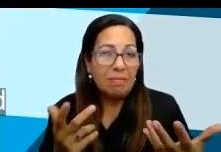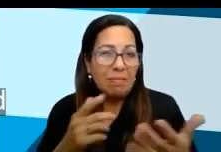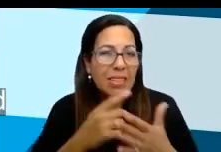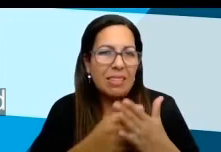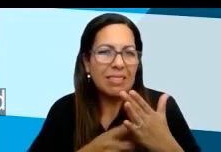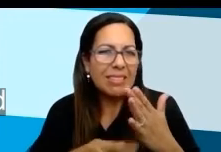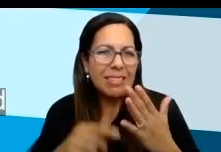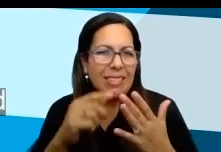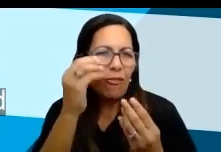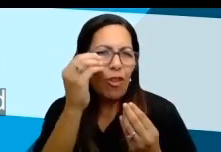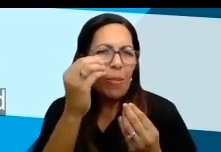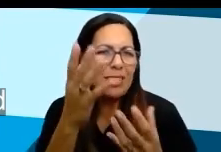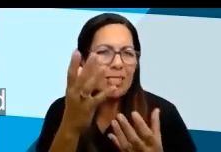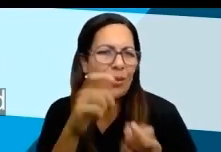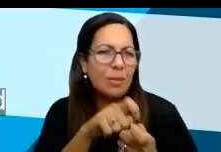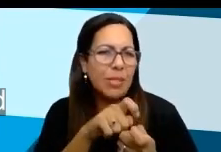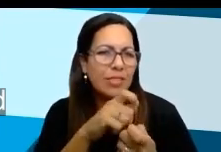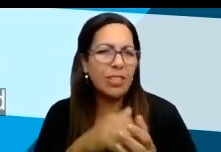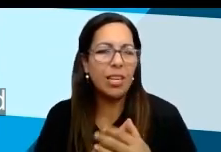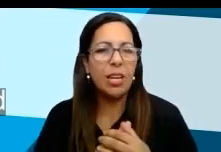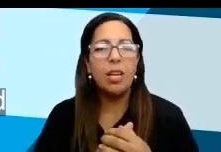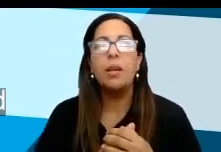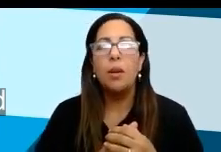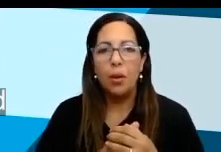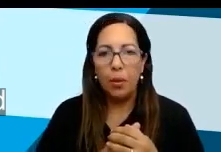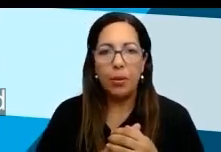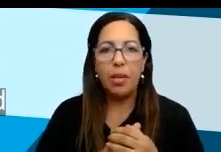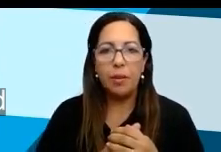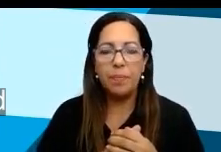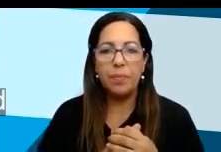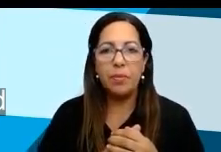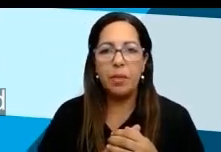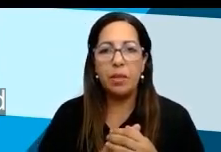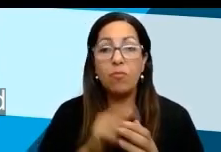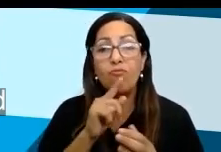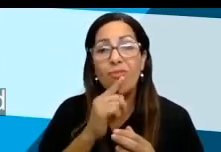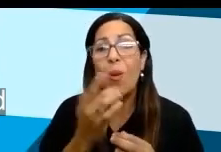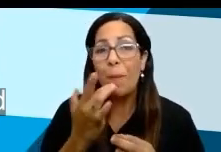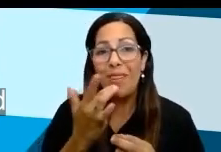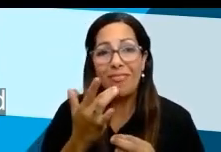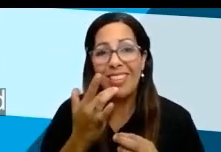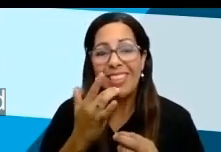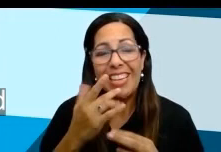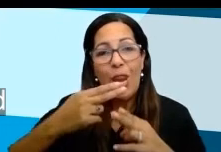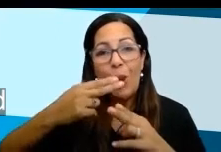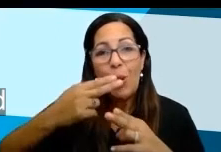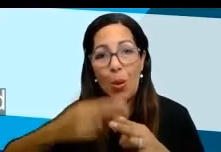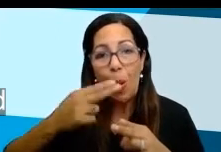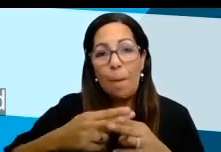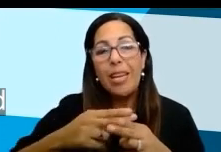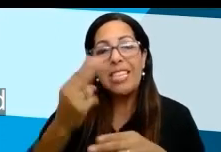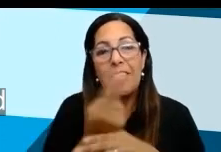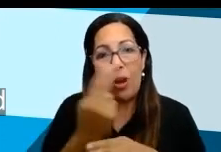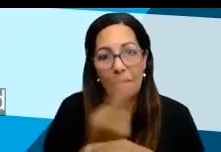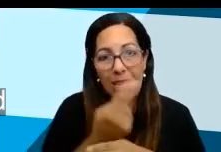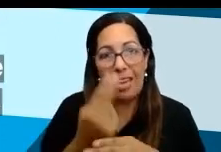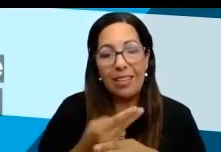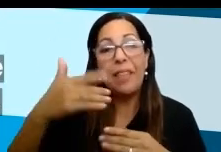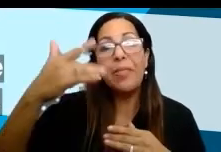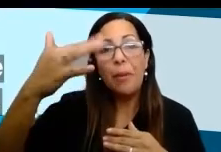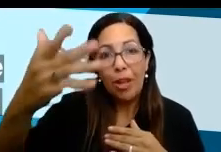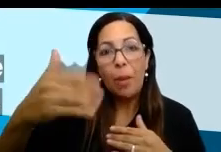allí? Lo preferible sería que estuviera el nombre que va a ser utilizado eventualmente para